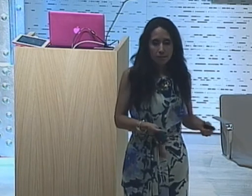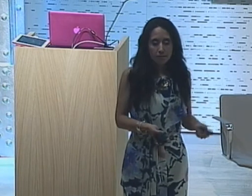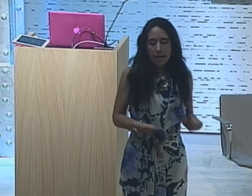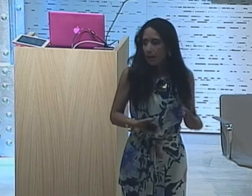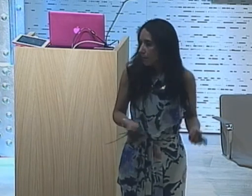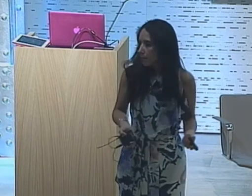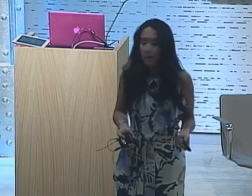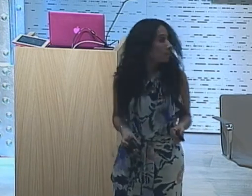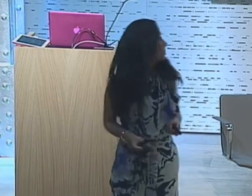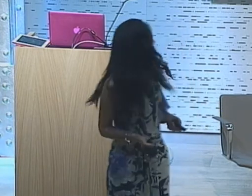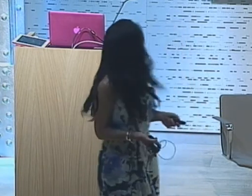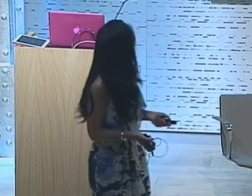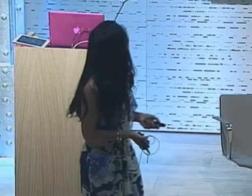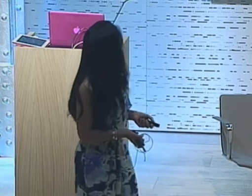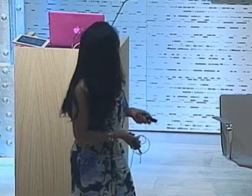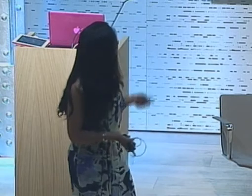personaje,